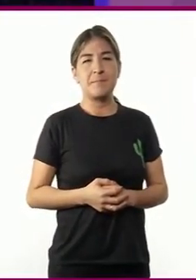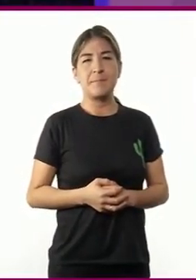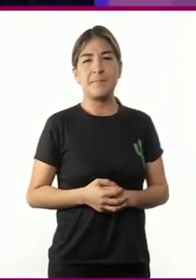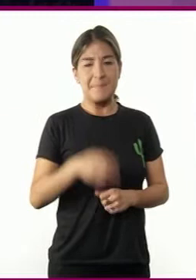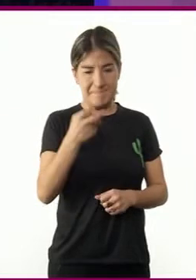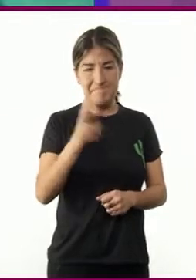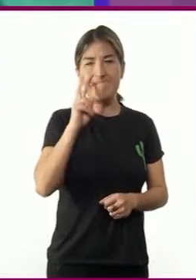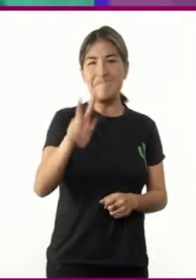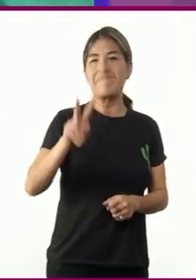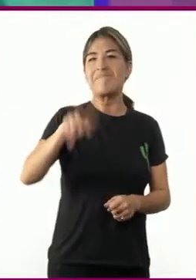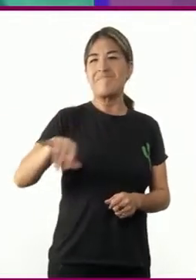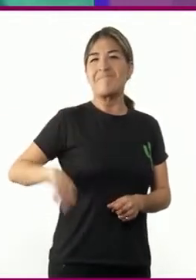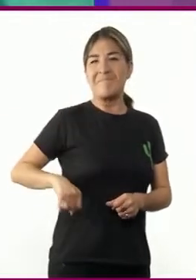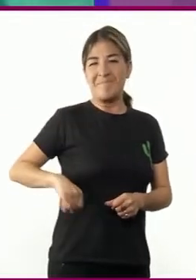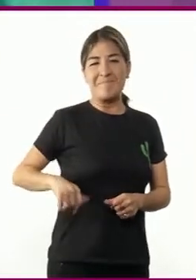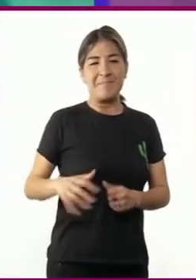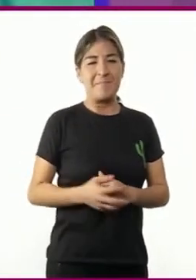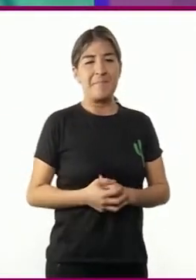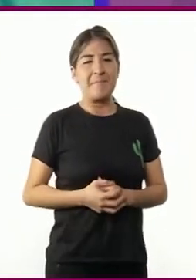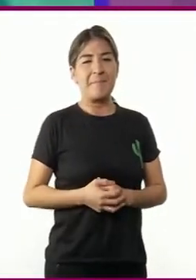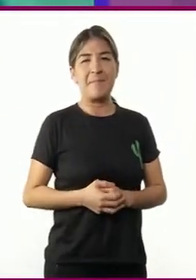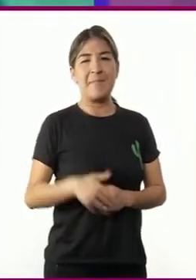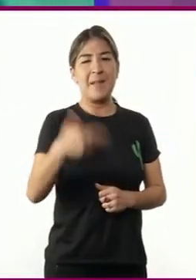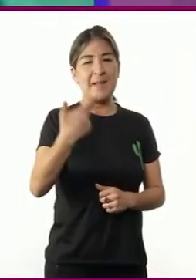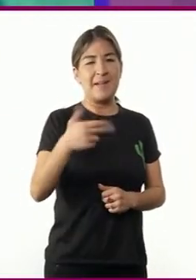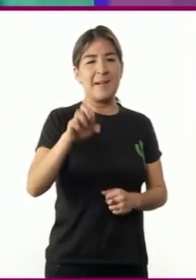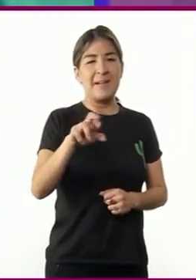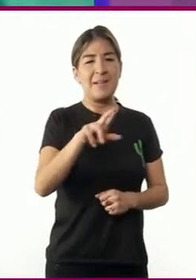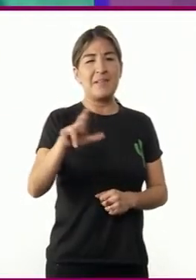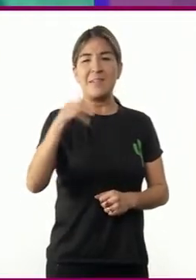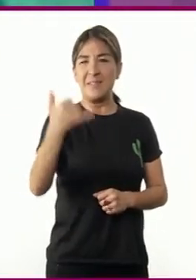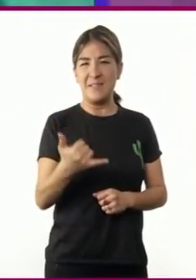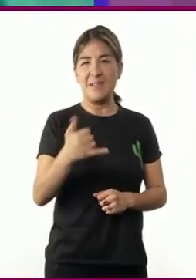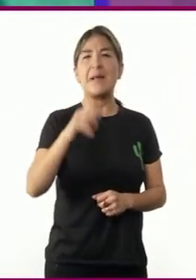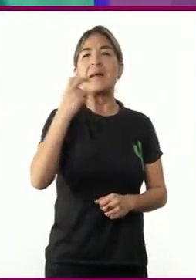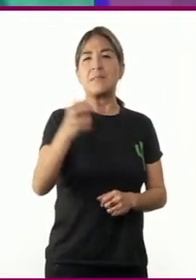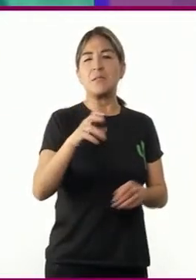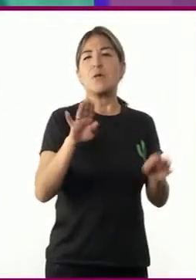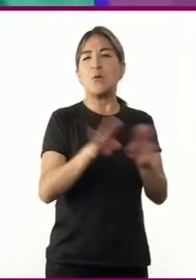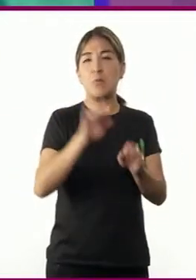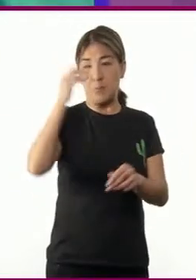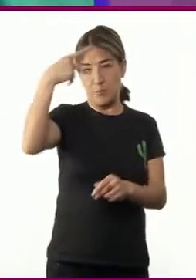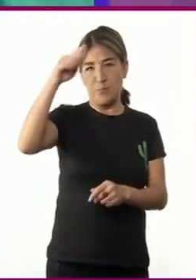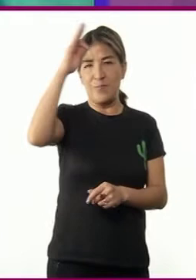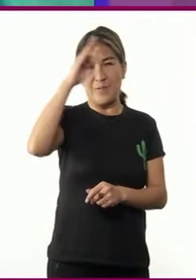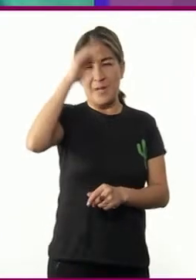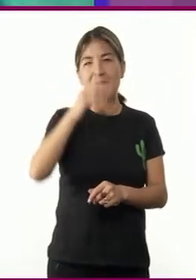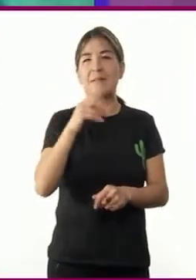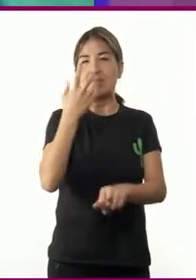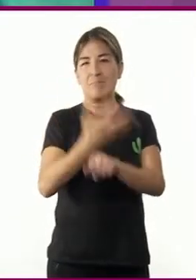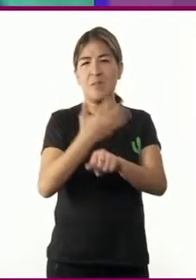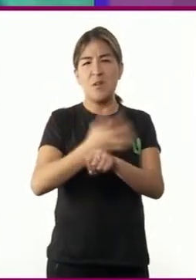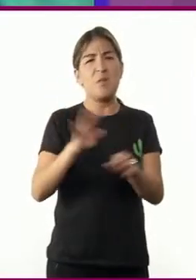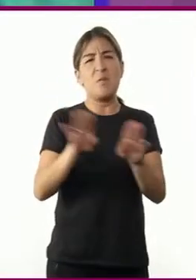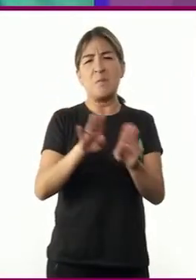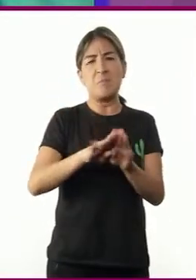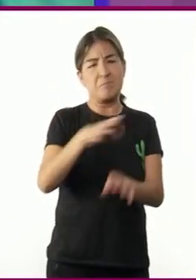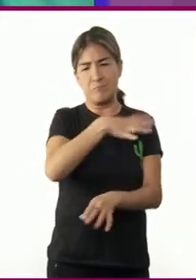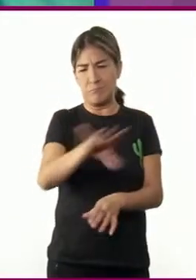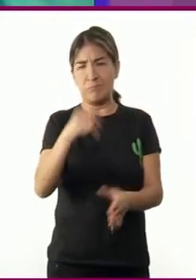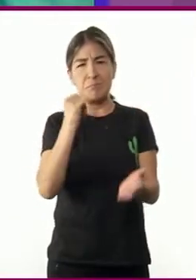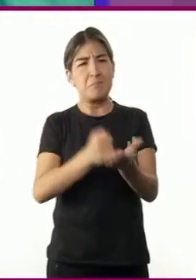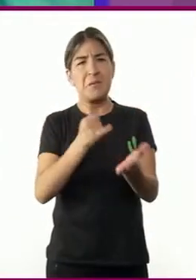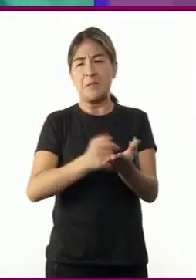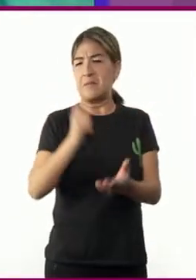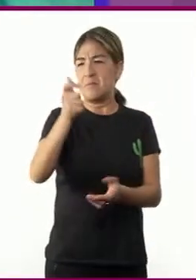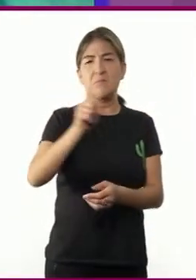Esto se ve interesante. Henry David Thoreau, filósofo estadounidense, se opuso a pagar un impuesto que